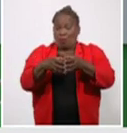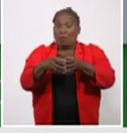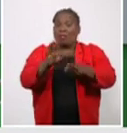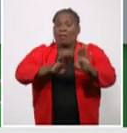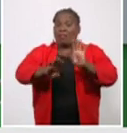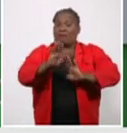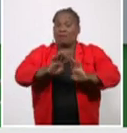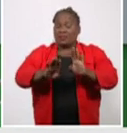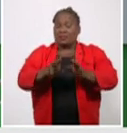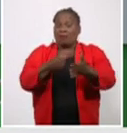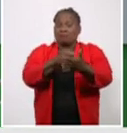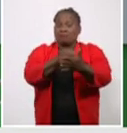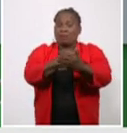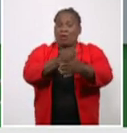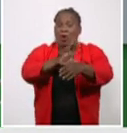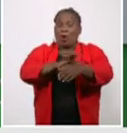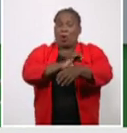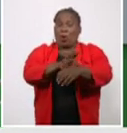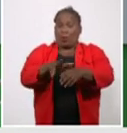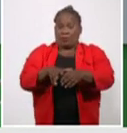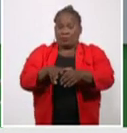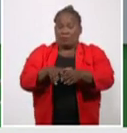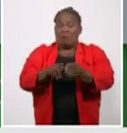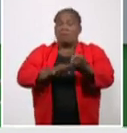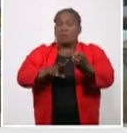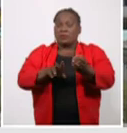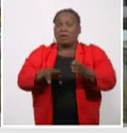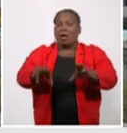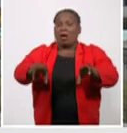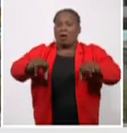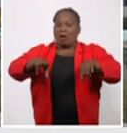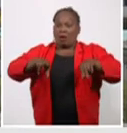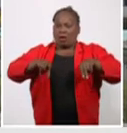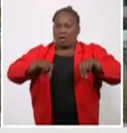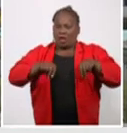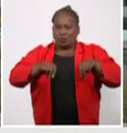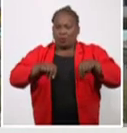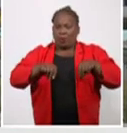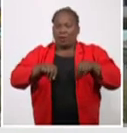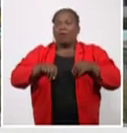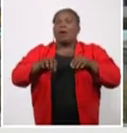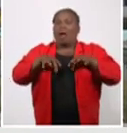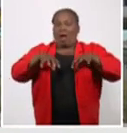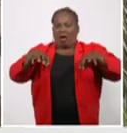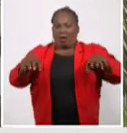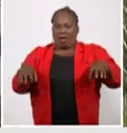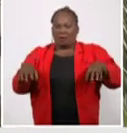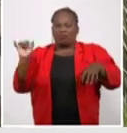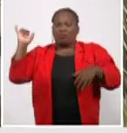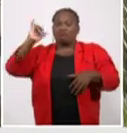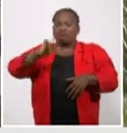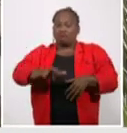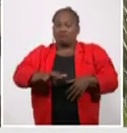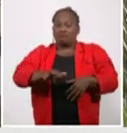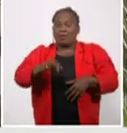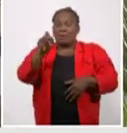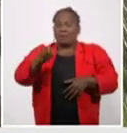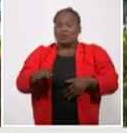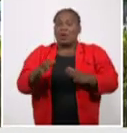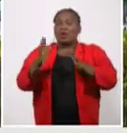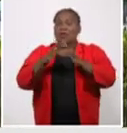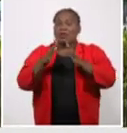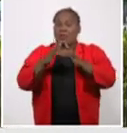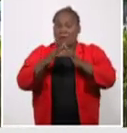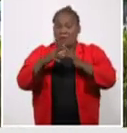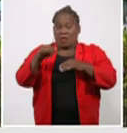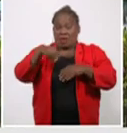COVID-19, el territorio asume el aislamiento institucional de viajeros internacionales con residencia cubana en la sede pedagógica de la